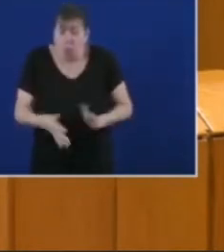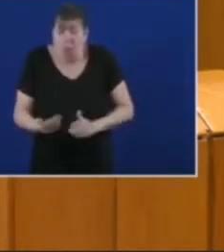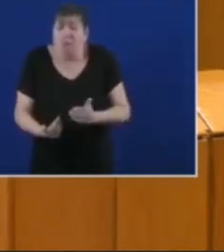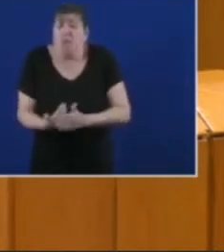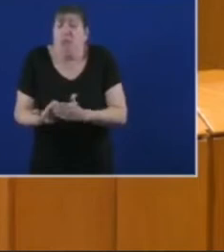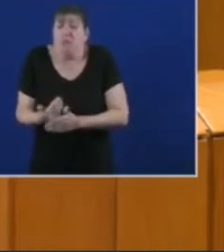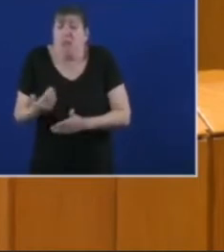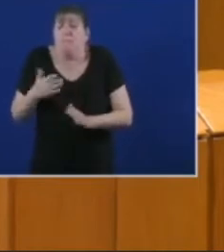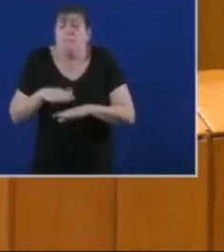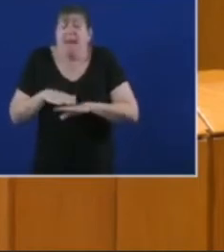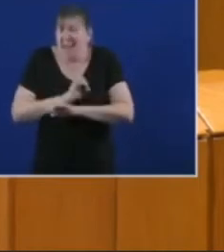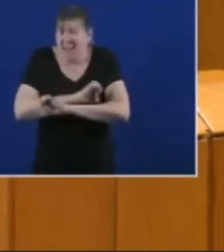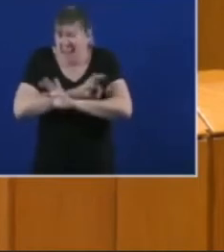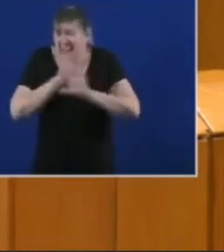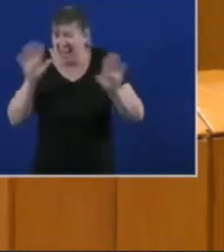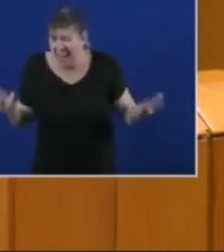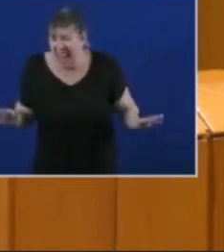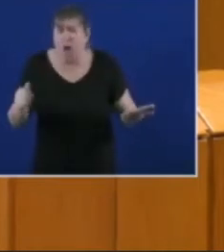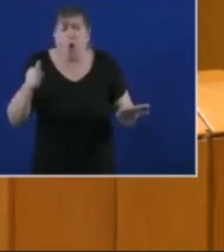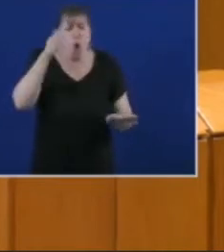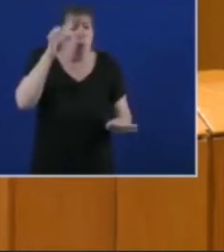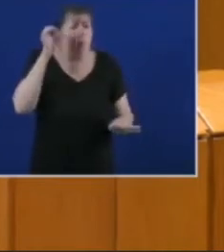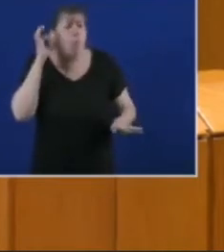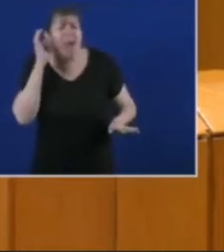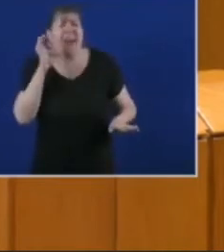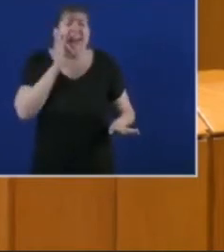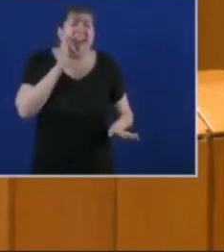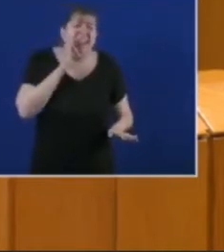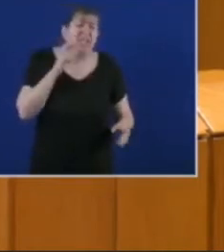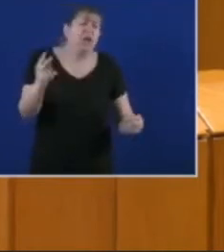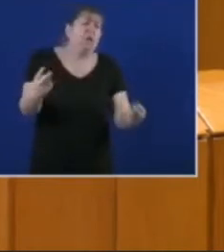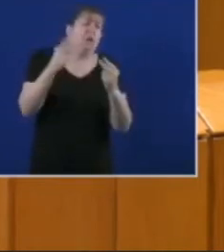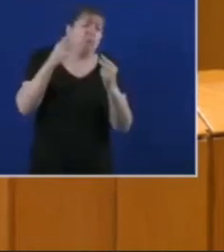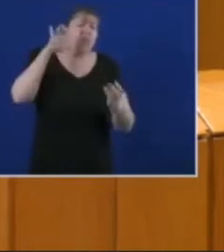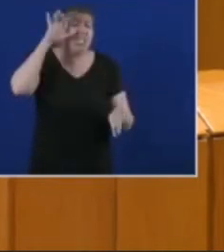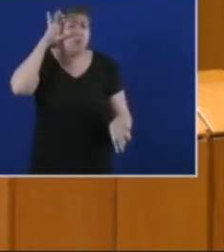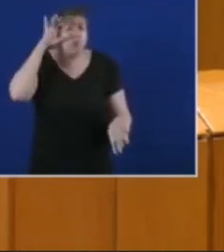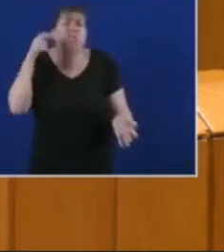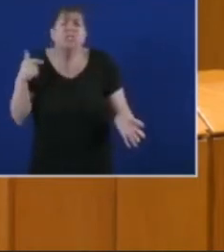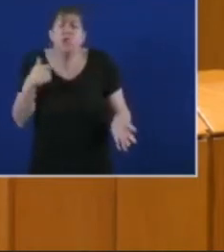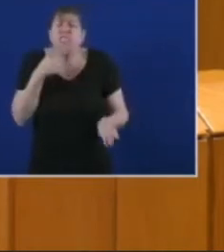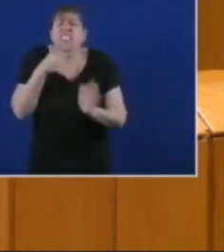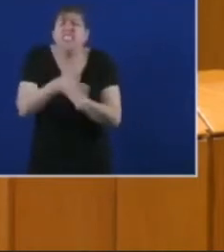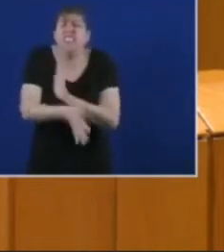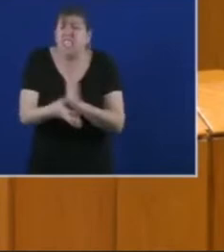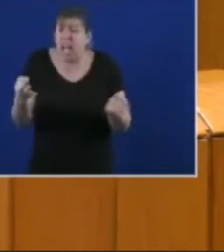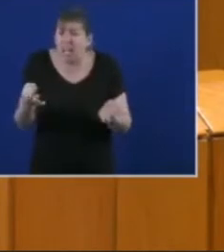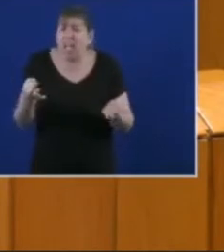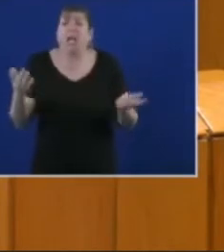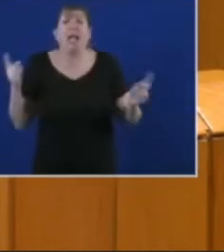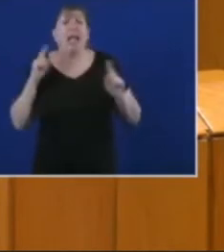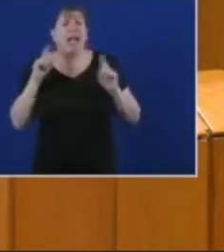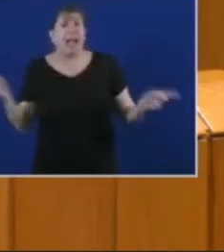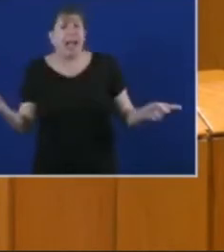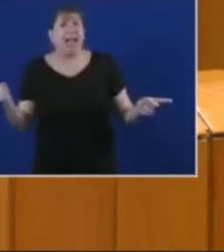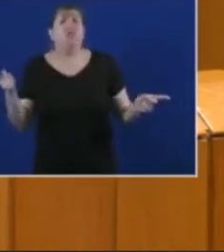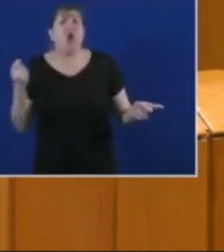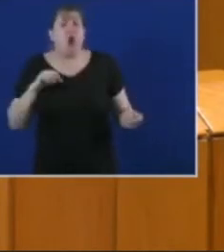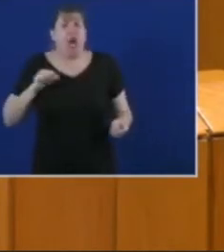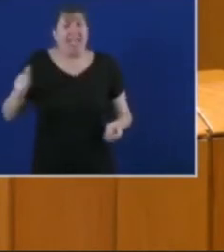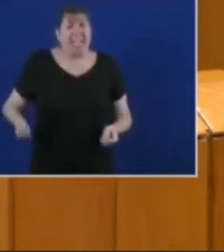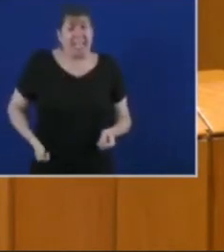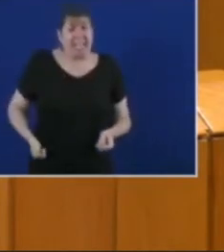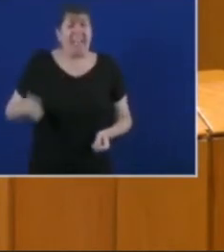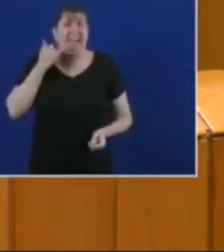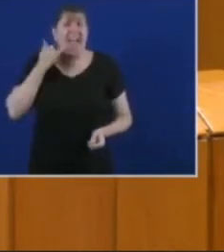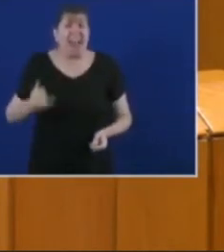políticamente. Para entendernos, galega, galega, que nos escuitas desde o outro lado da pantalla, pois que poidas decidir se a riqueza eléctrica que xeran os teus